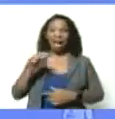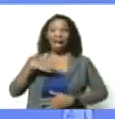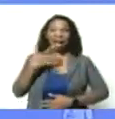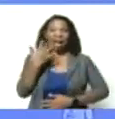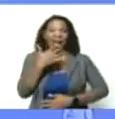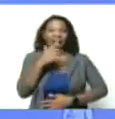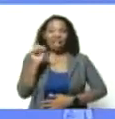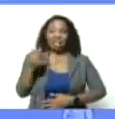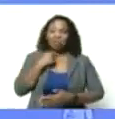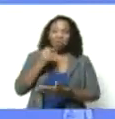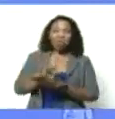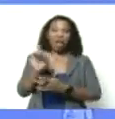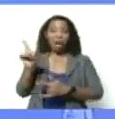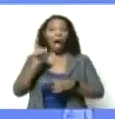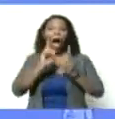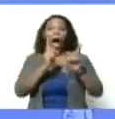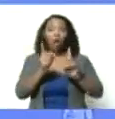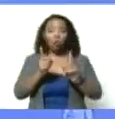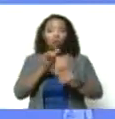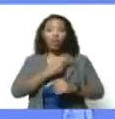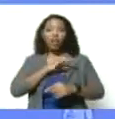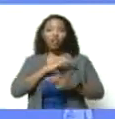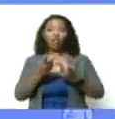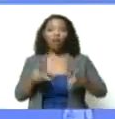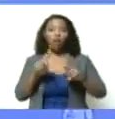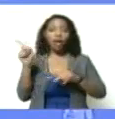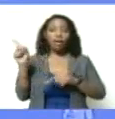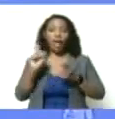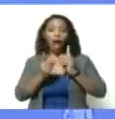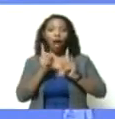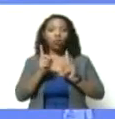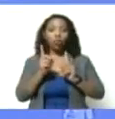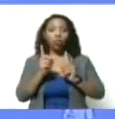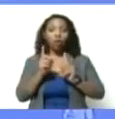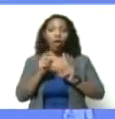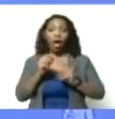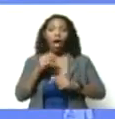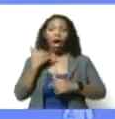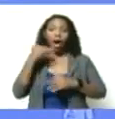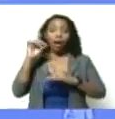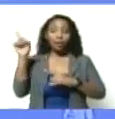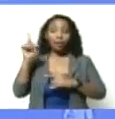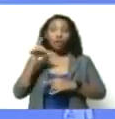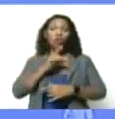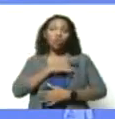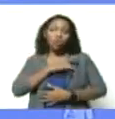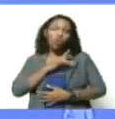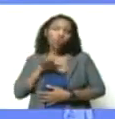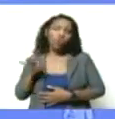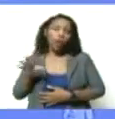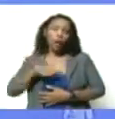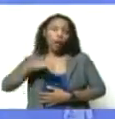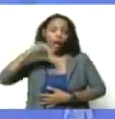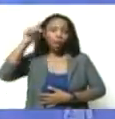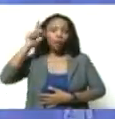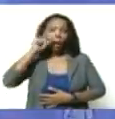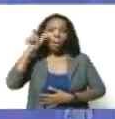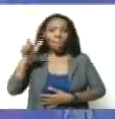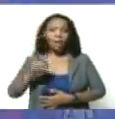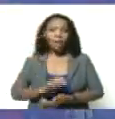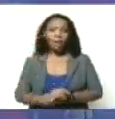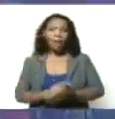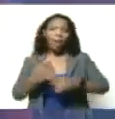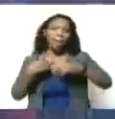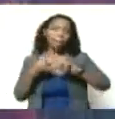porque lamentablemente hay gente que vive esos falsos valores. Hay de aquel que haga eso. Nos duele en el alma que te hayas ido a Earle,